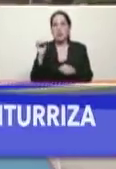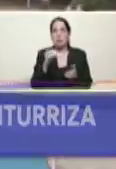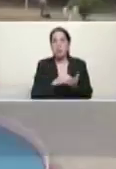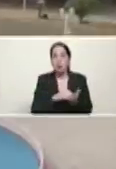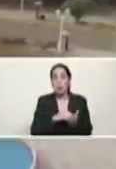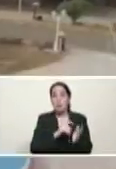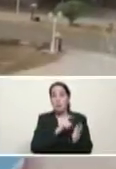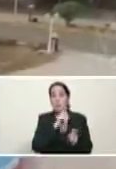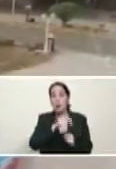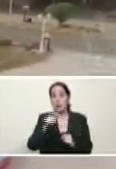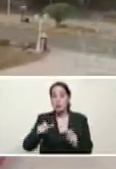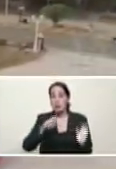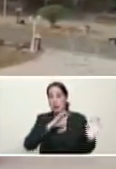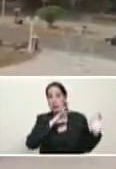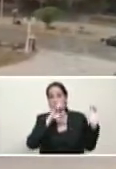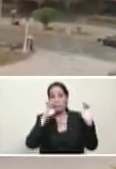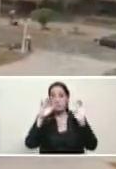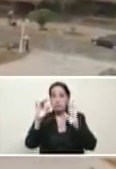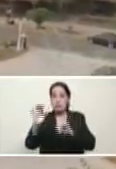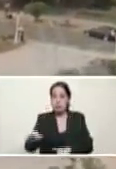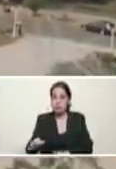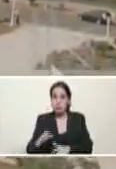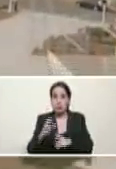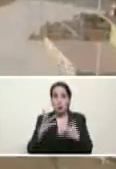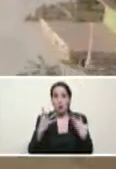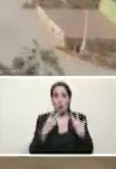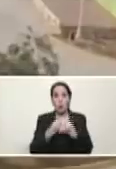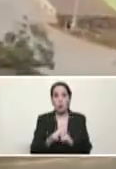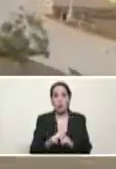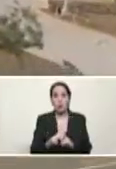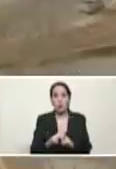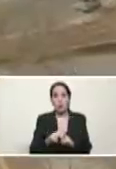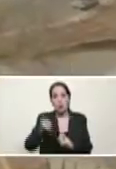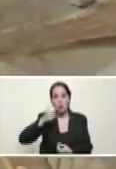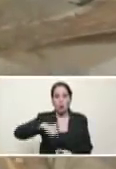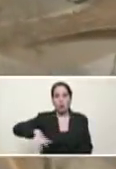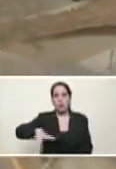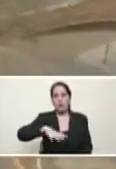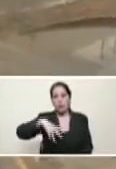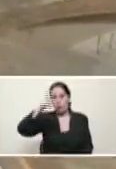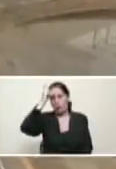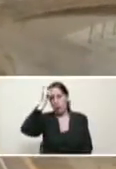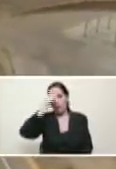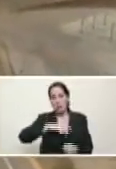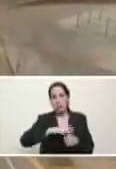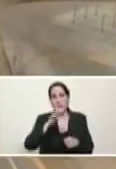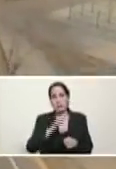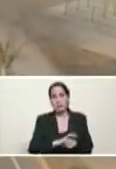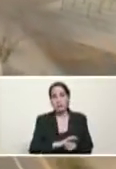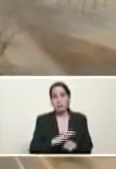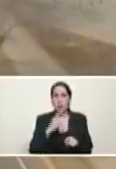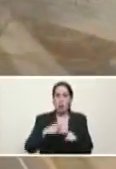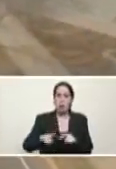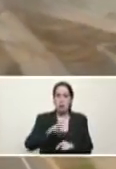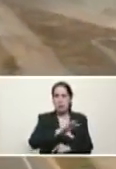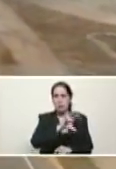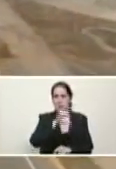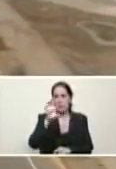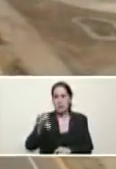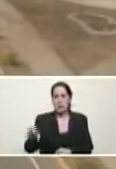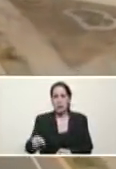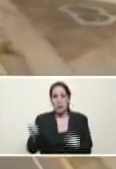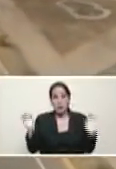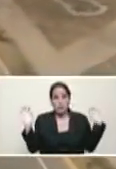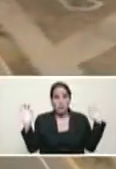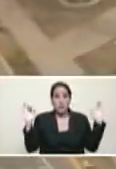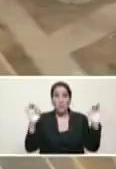aquí el día domingo, presidente, y donde el pueblo de Coro, el pueblo de Falcón y de muchas partes de Venezuela que lograron visitarnos,